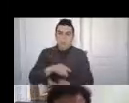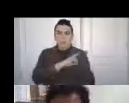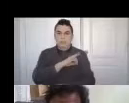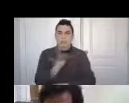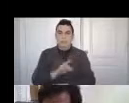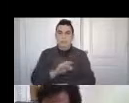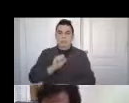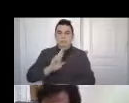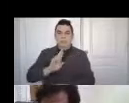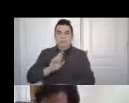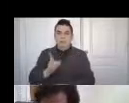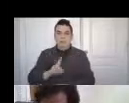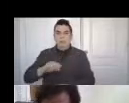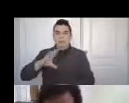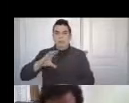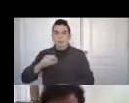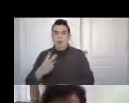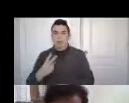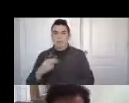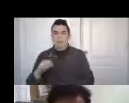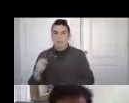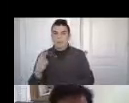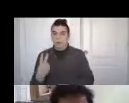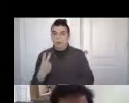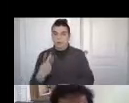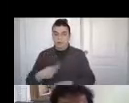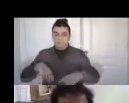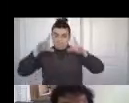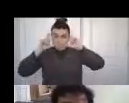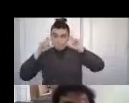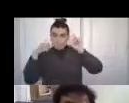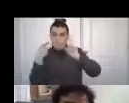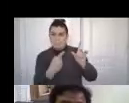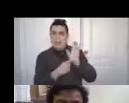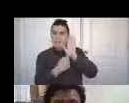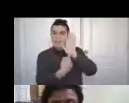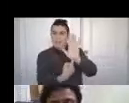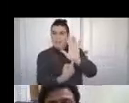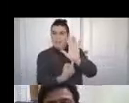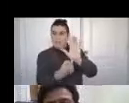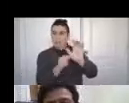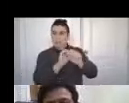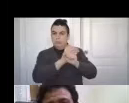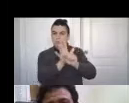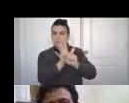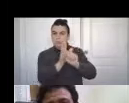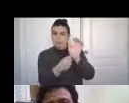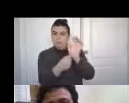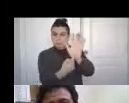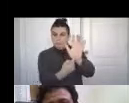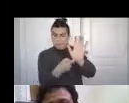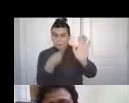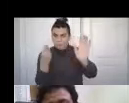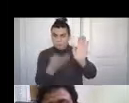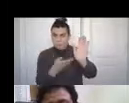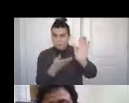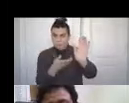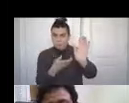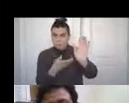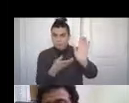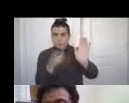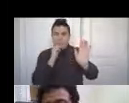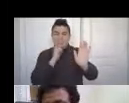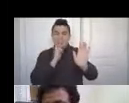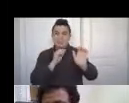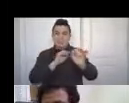presento el virus. Esto es una fotografía electrónica del virus, en el cual ustedes pueden ver ¿cierto? Que tiene esta capa roja,